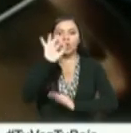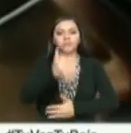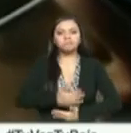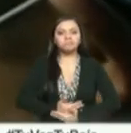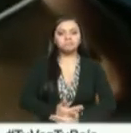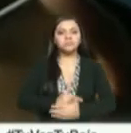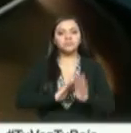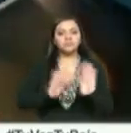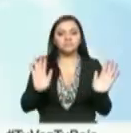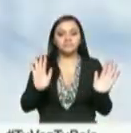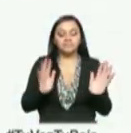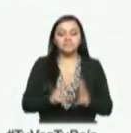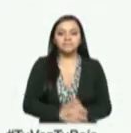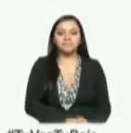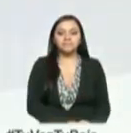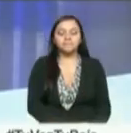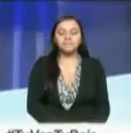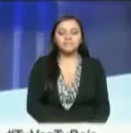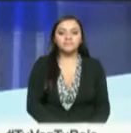embarazadas.